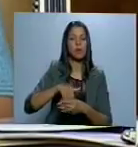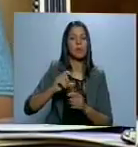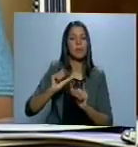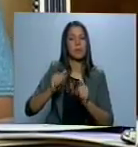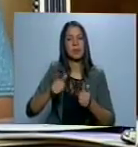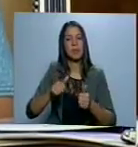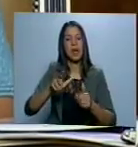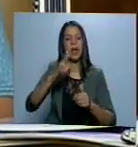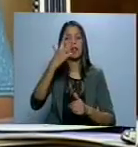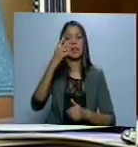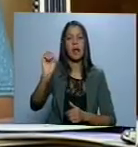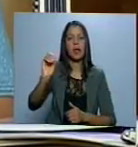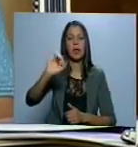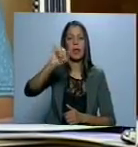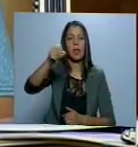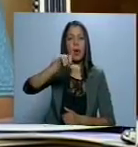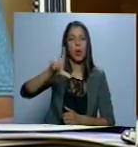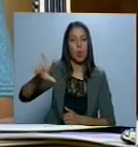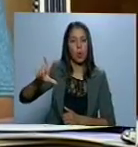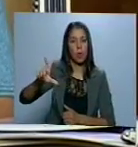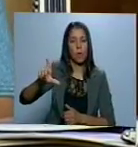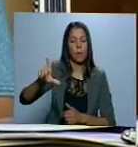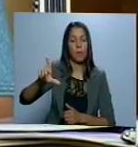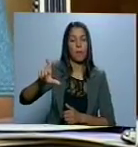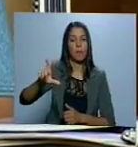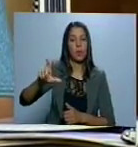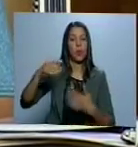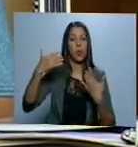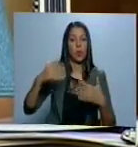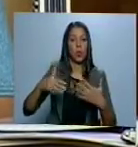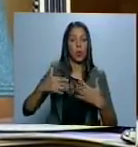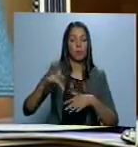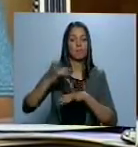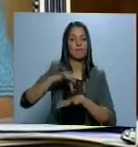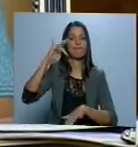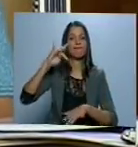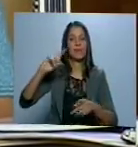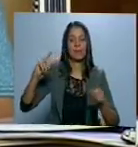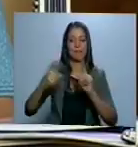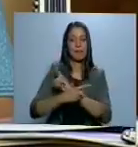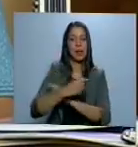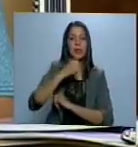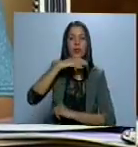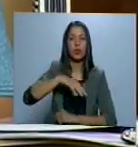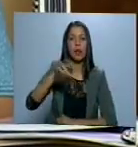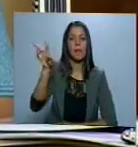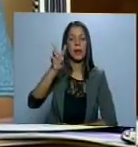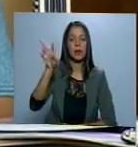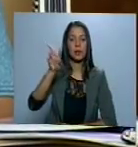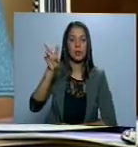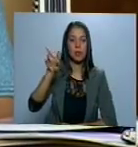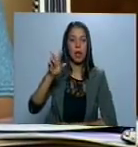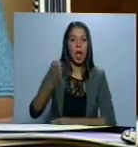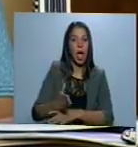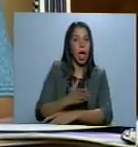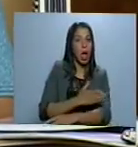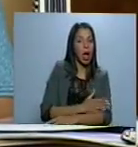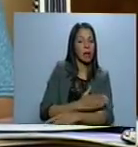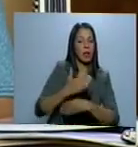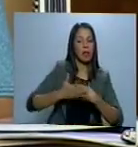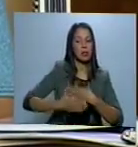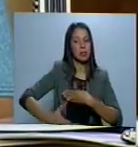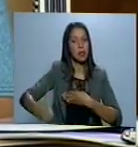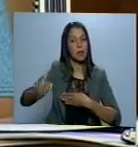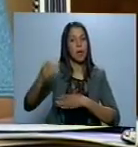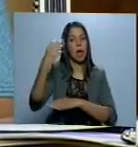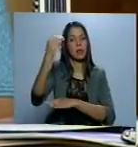30 de julio y marcó un nuevo hito en la historia de Venezuela, un antes y un después de la